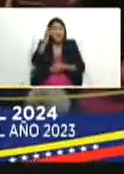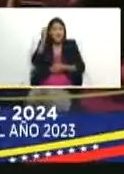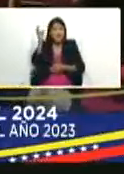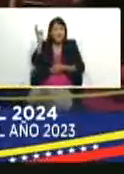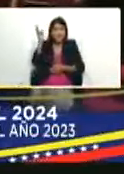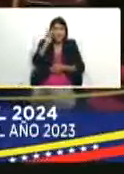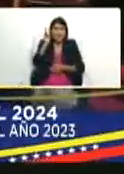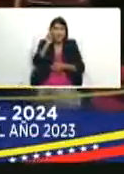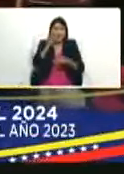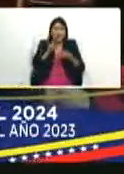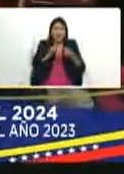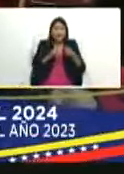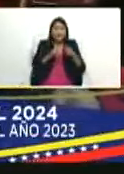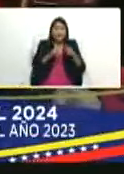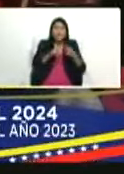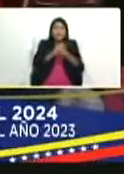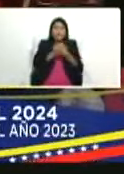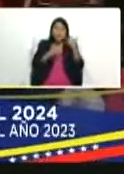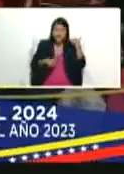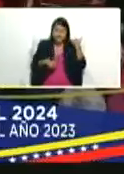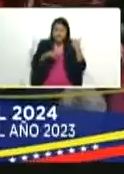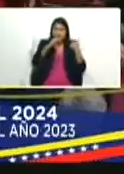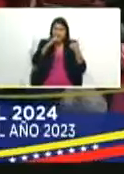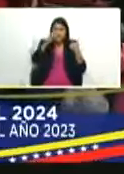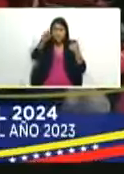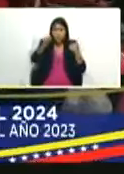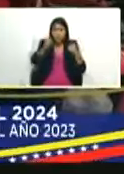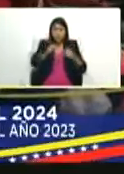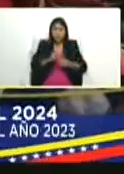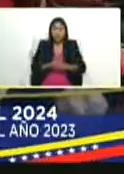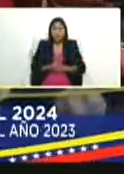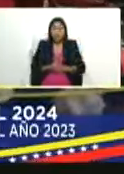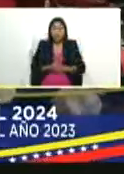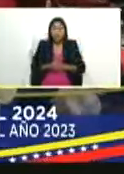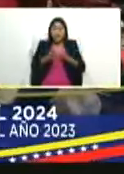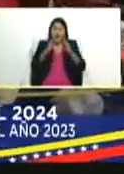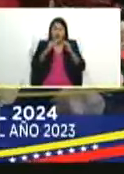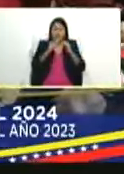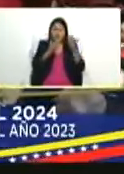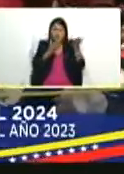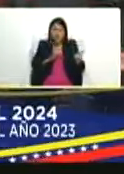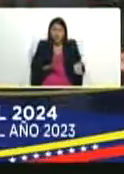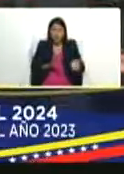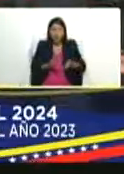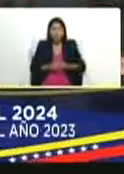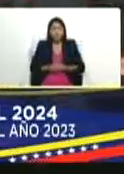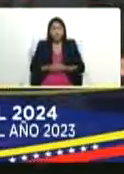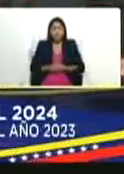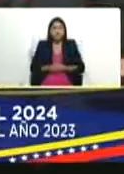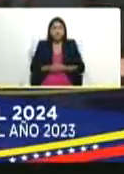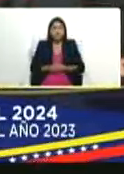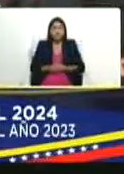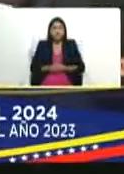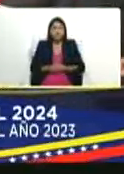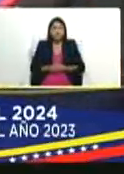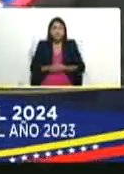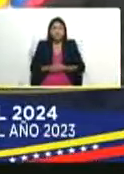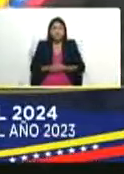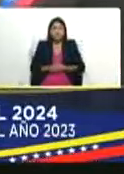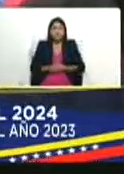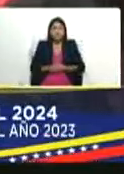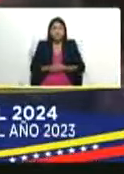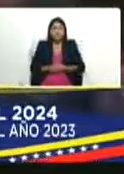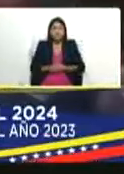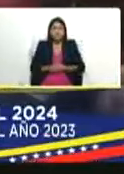República. El presidente de la República Bolivariana de Venezuela conversa a esta hora con la magistrada Carislia Beatriz